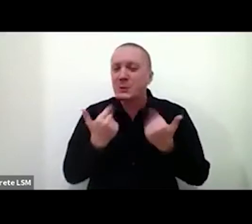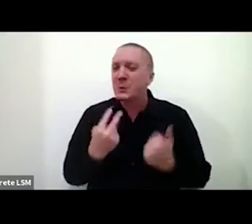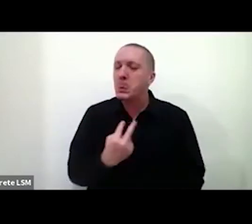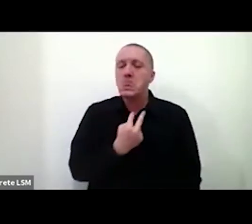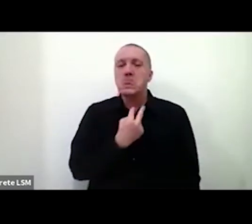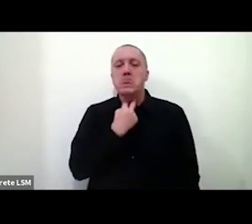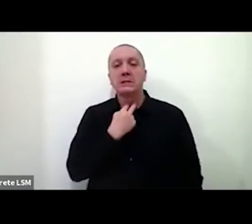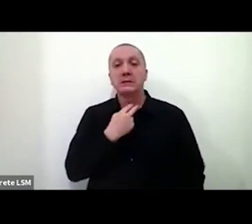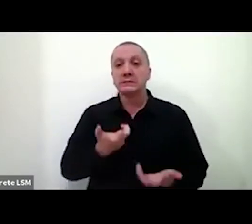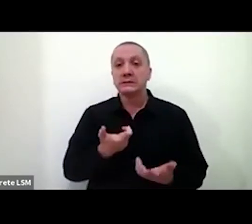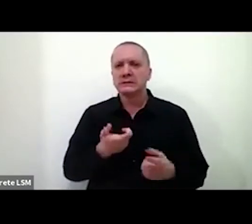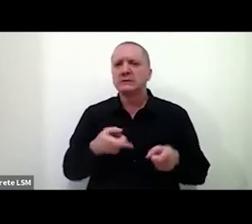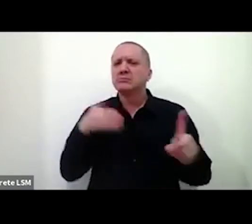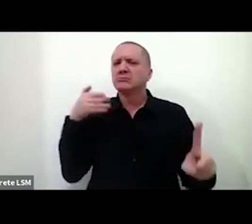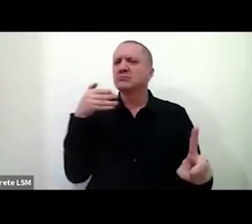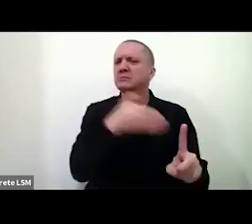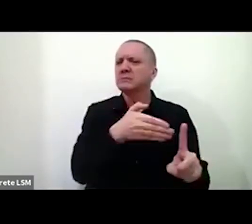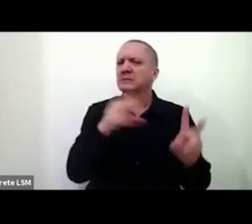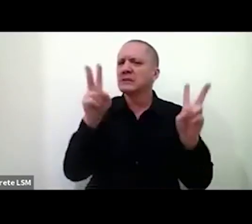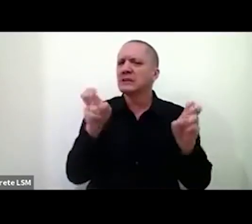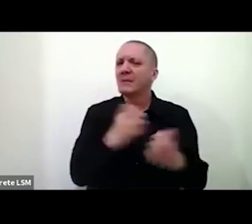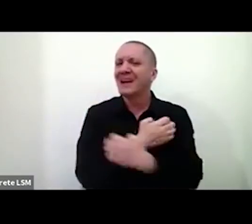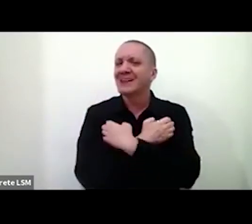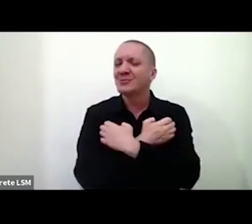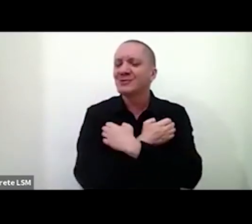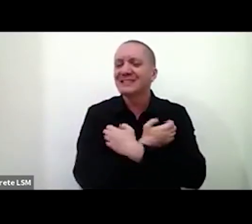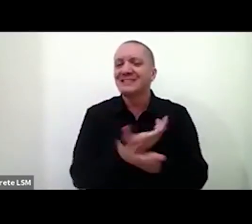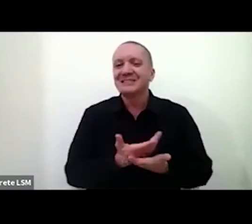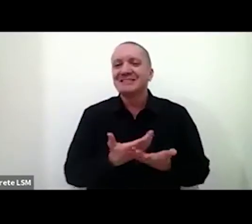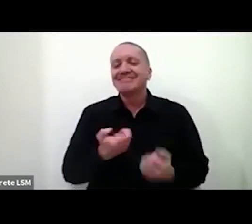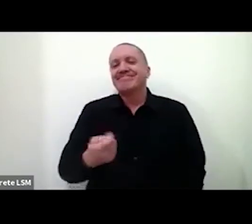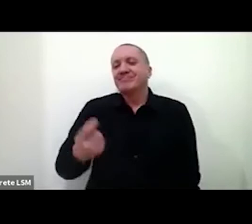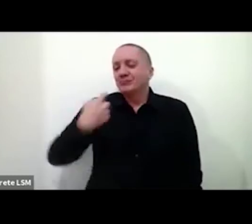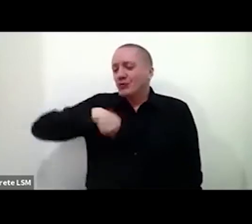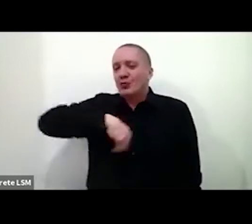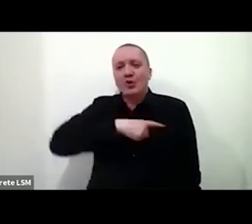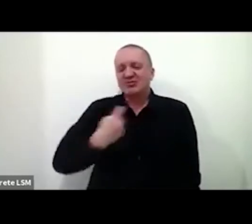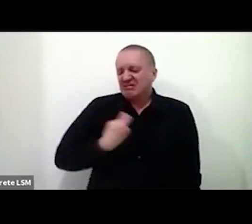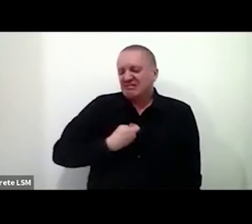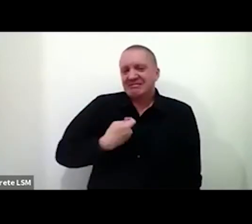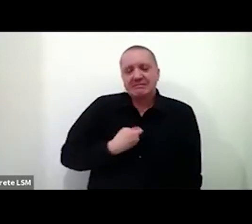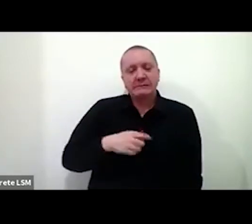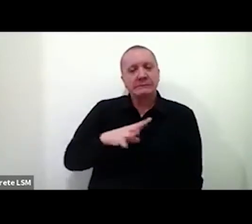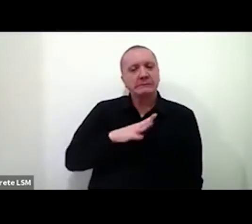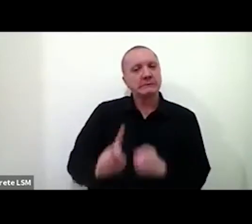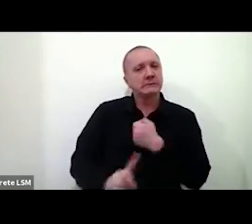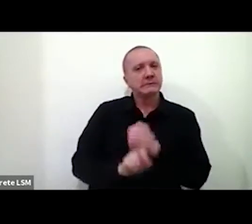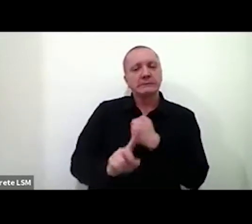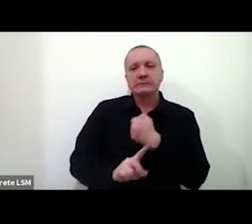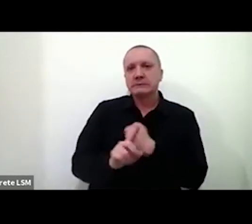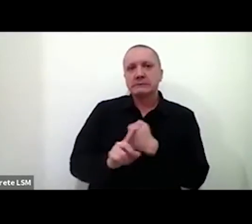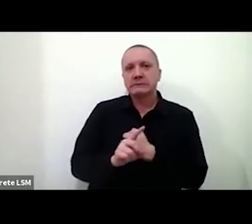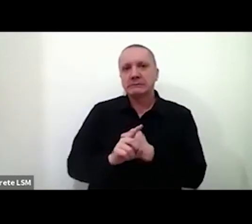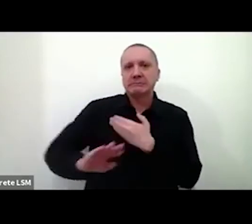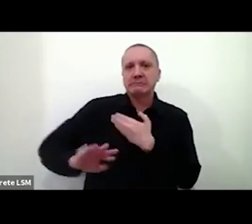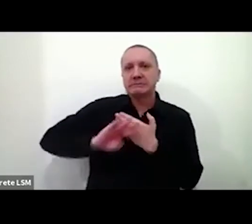vez, están confinadas nuestras identidades. En una circunstancia mundial no estamos pudiendo acompañar personalmente